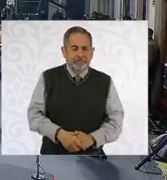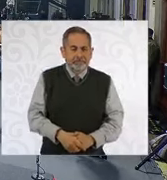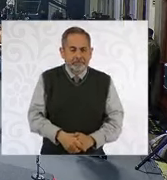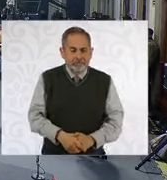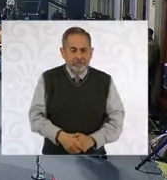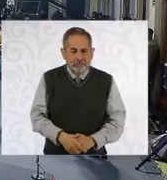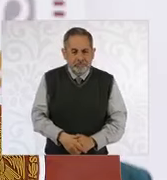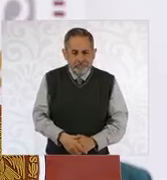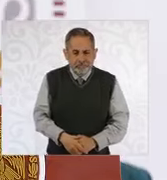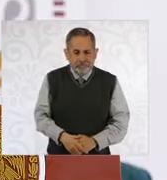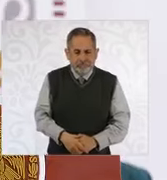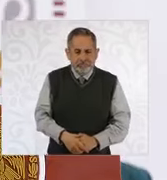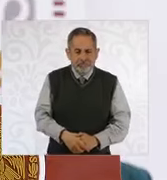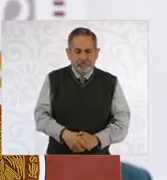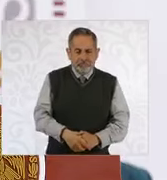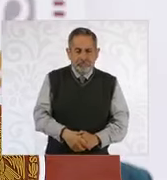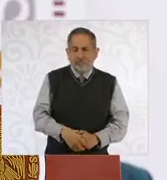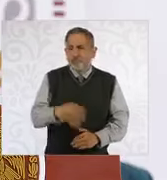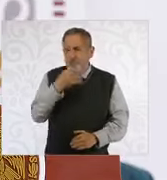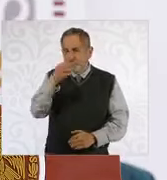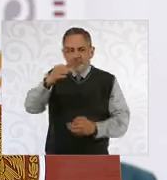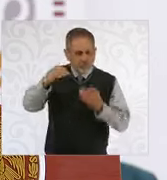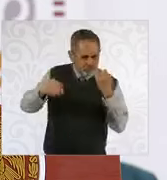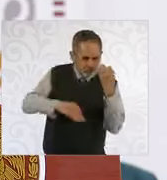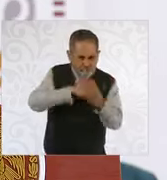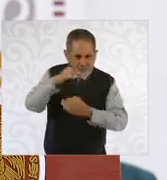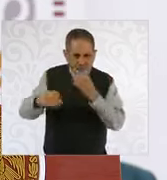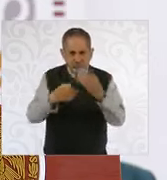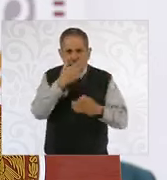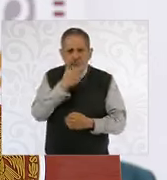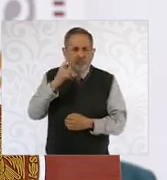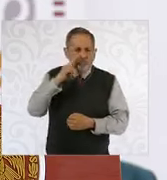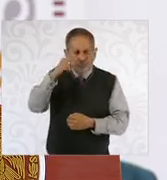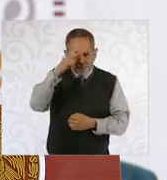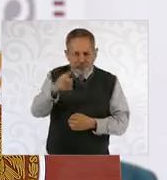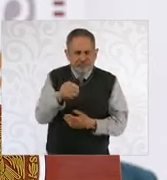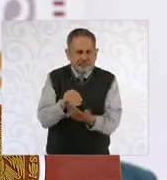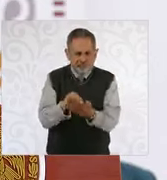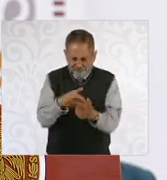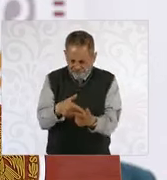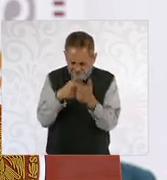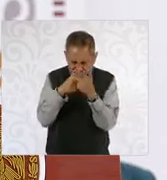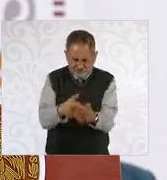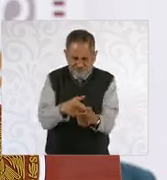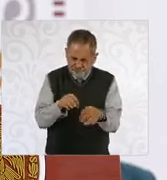A todas y a todos los mexicanos, porque vamos a seguir trabajando.